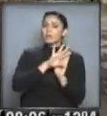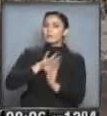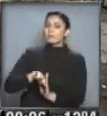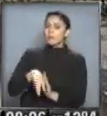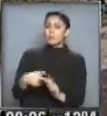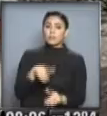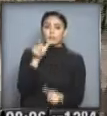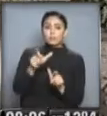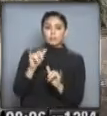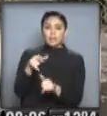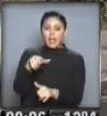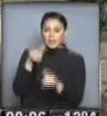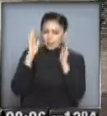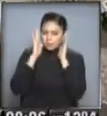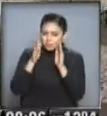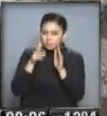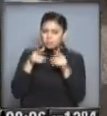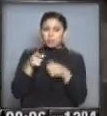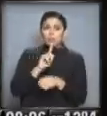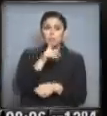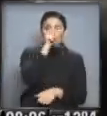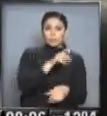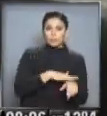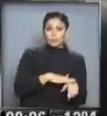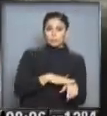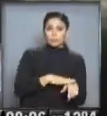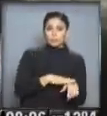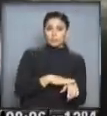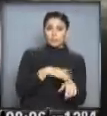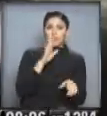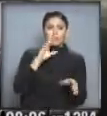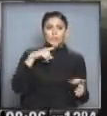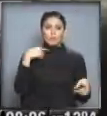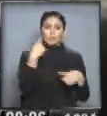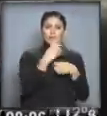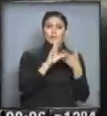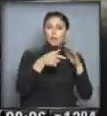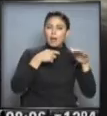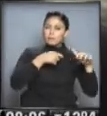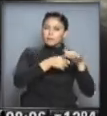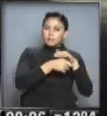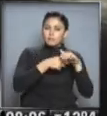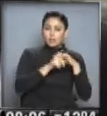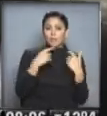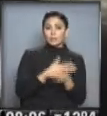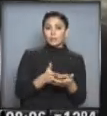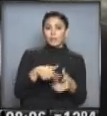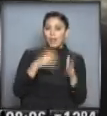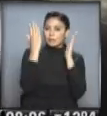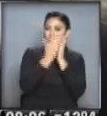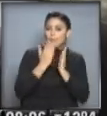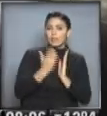La víctima es investigada, la víctima en vez de los victimarios. Se genera un circuito de impunidad donde lo que marca es que las